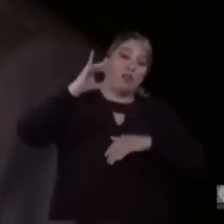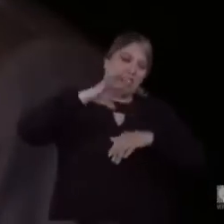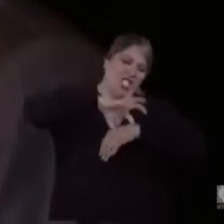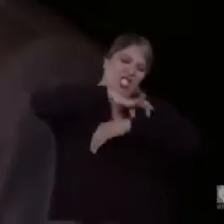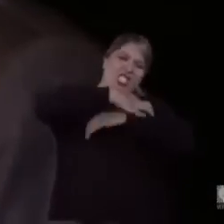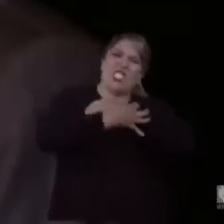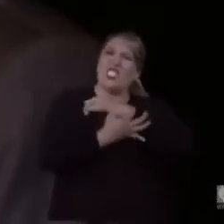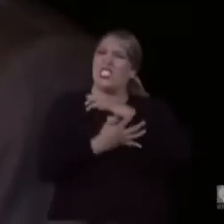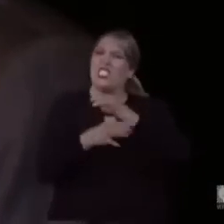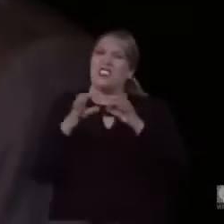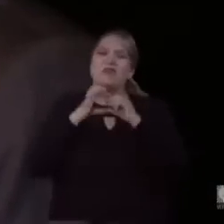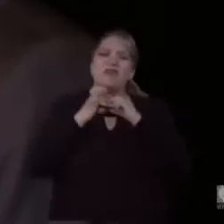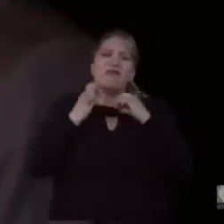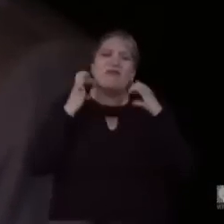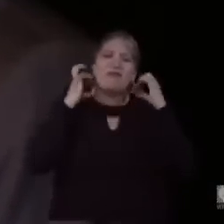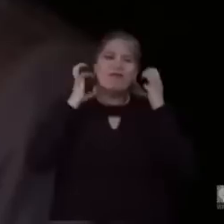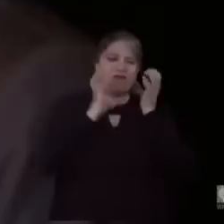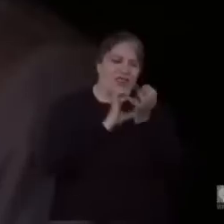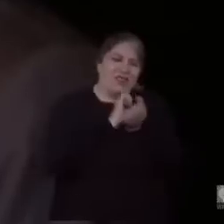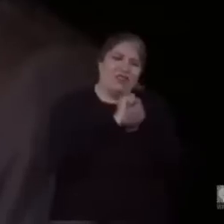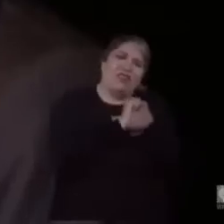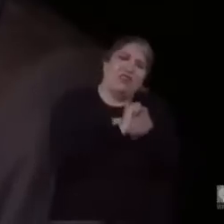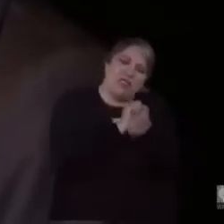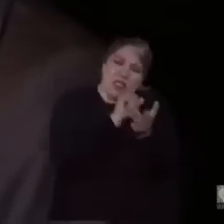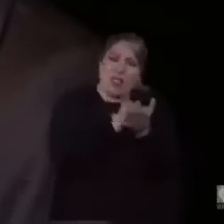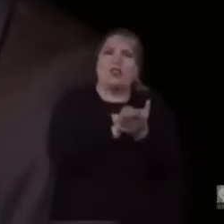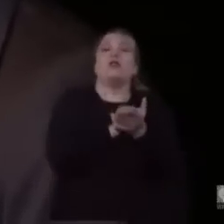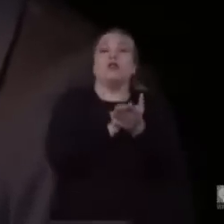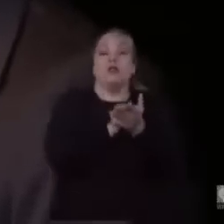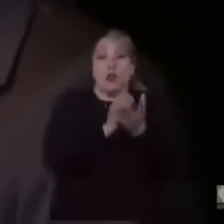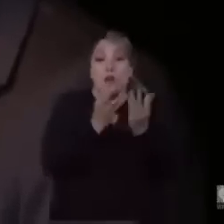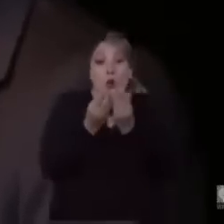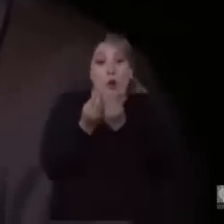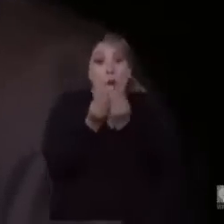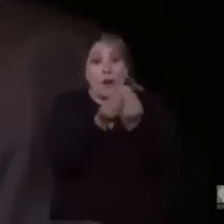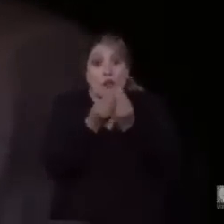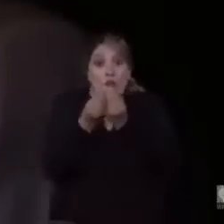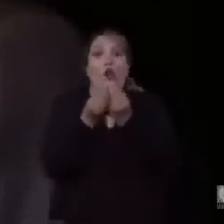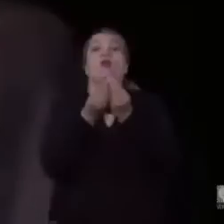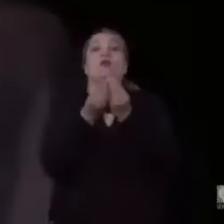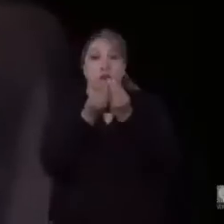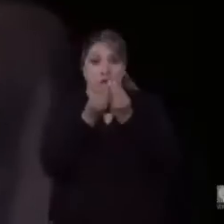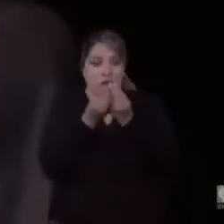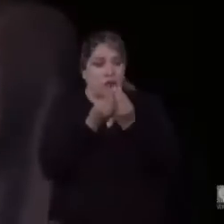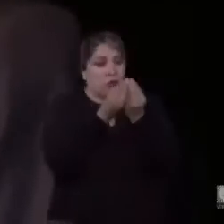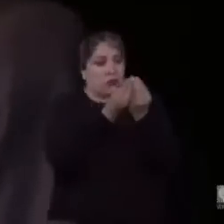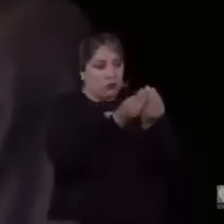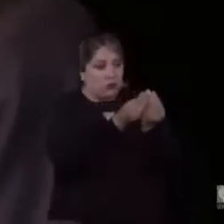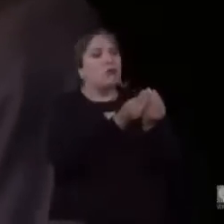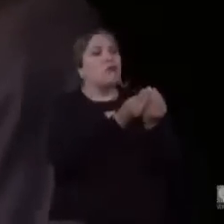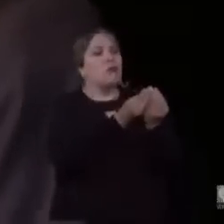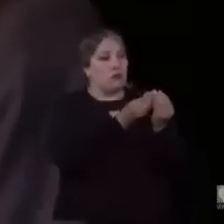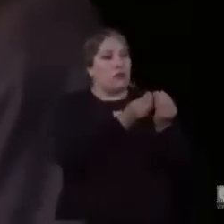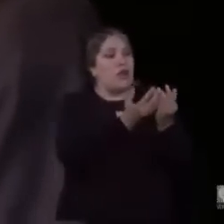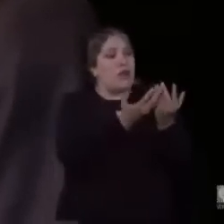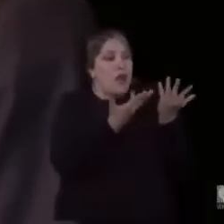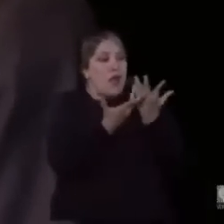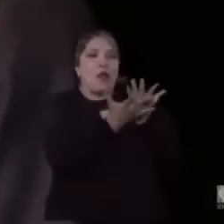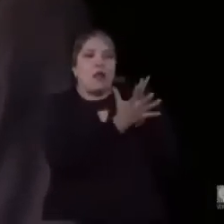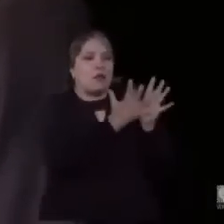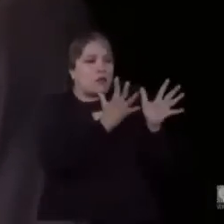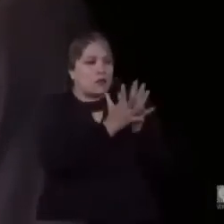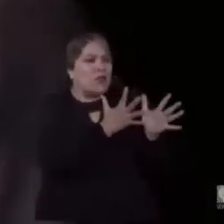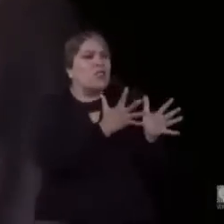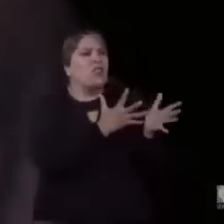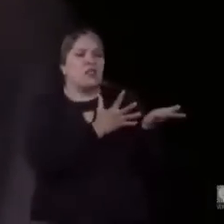encadenados. En muchos lugares la comisión ha acompañado a los guerrilleros a reconocer este crimen, que ni